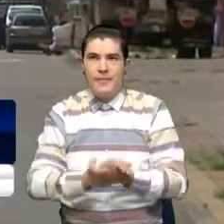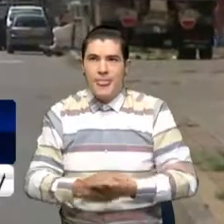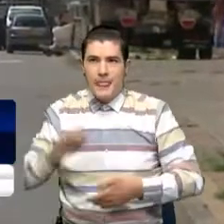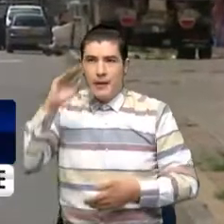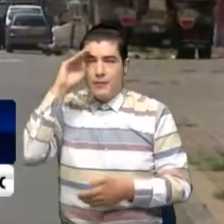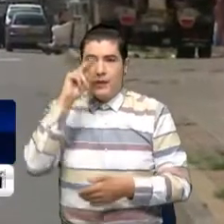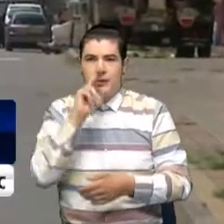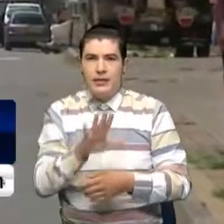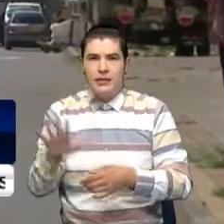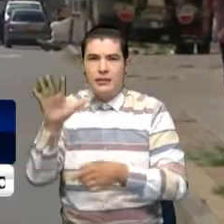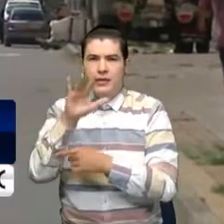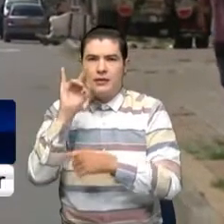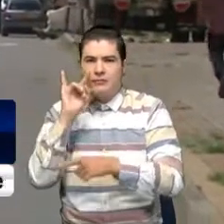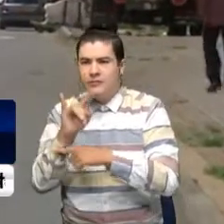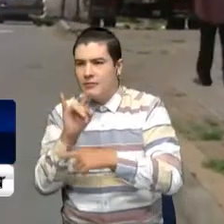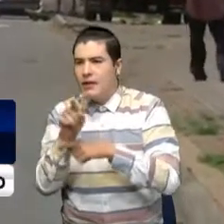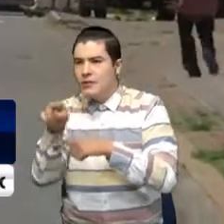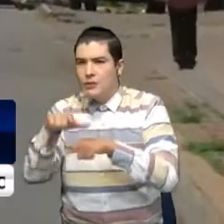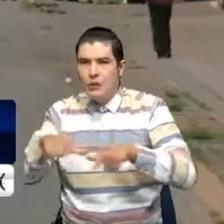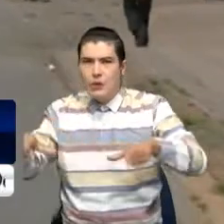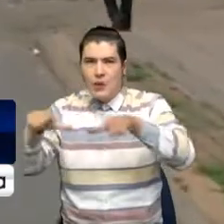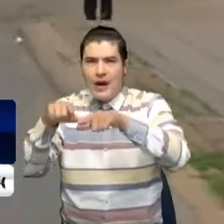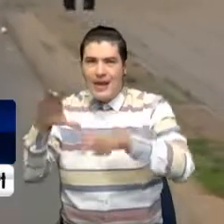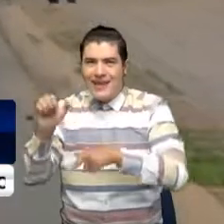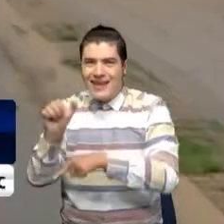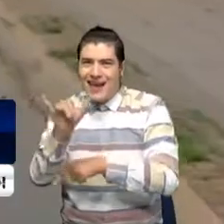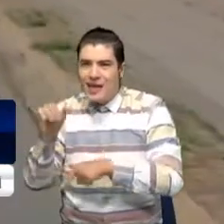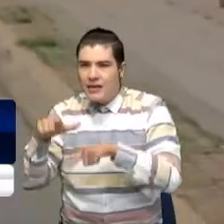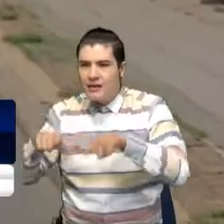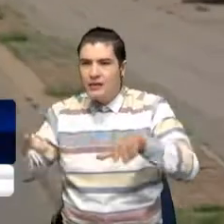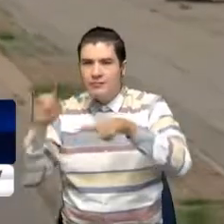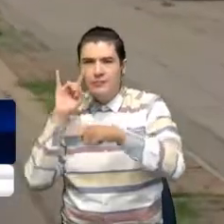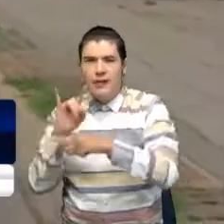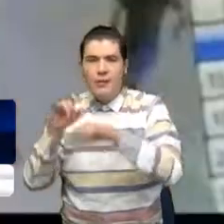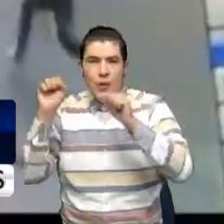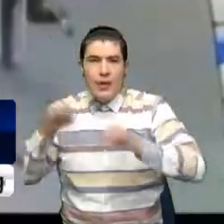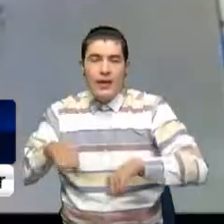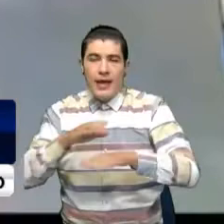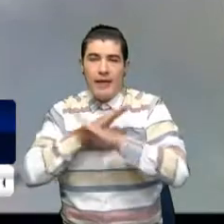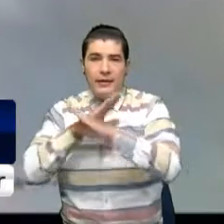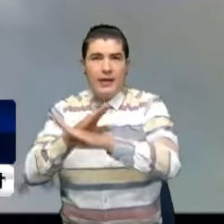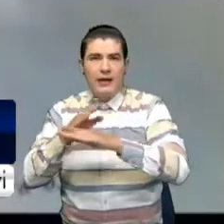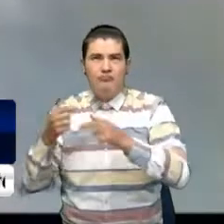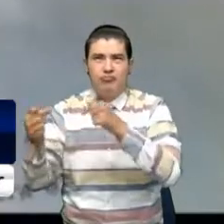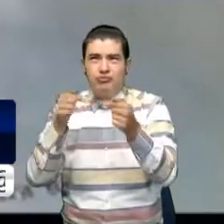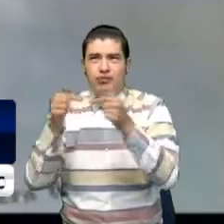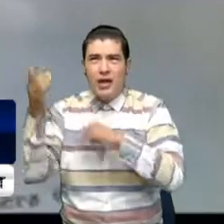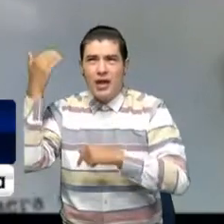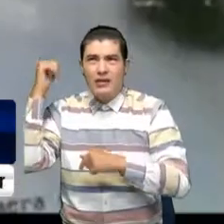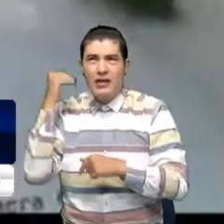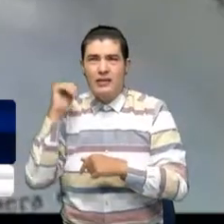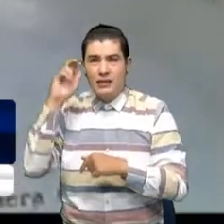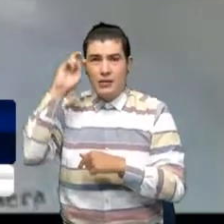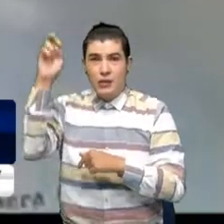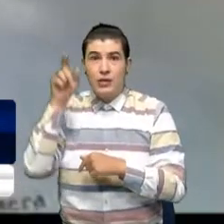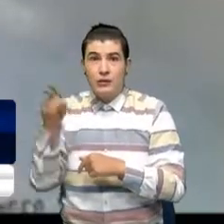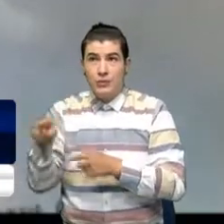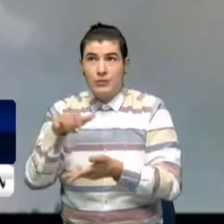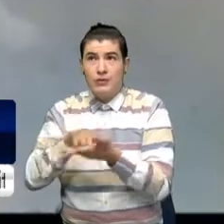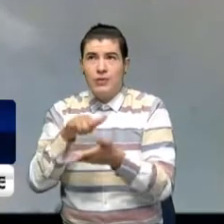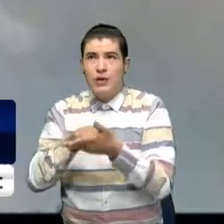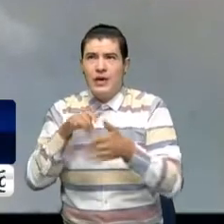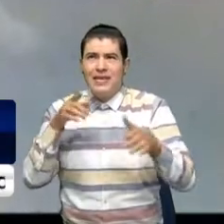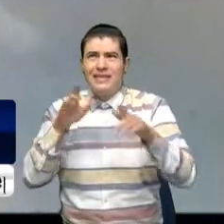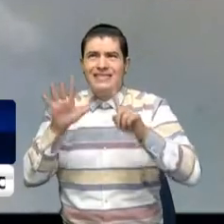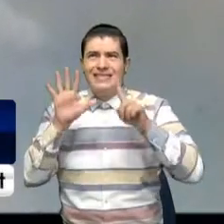reforzó la seguridad en las estaciones para prevenir una nueva revuelta como la que se originó en la estación del norte que facilitó la fuga de seis detenidos